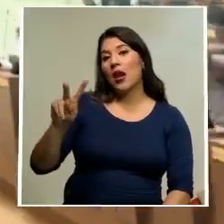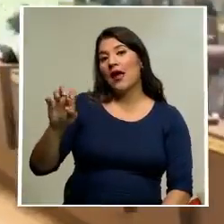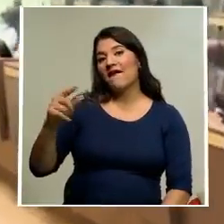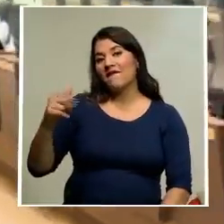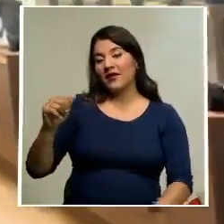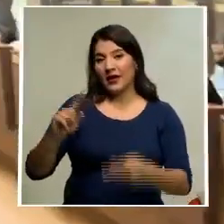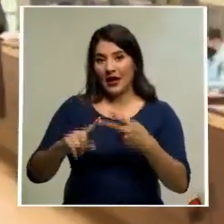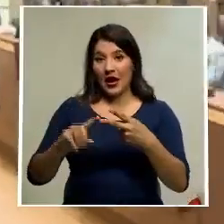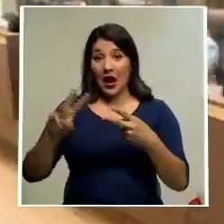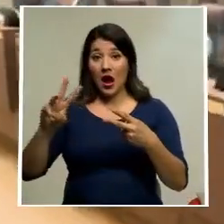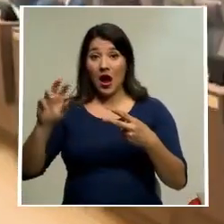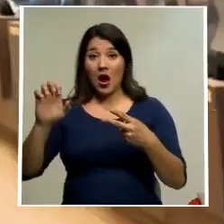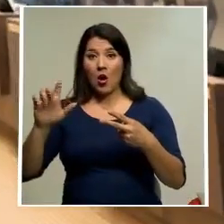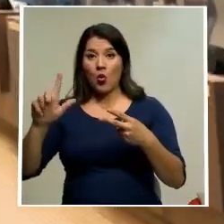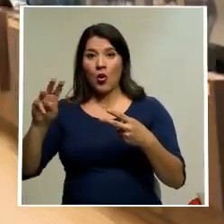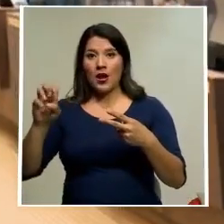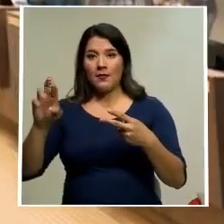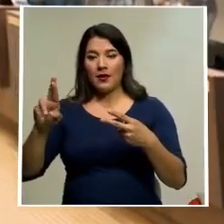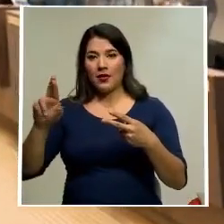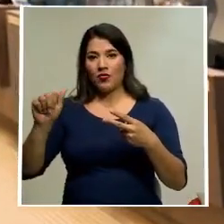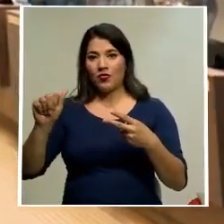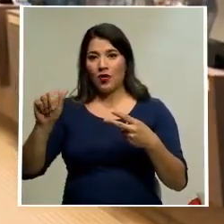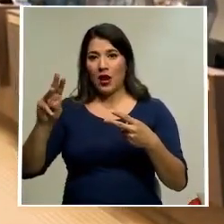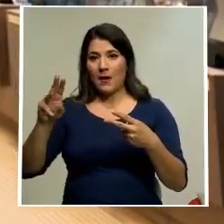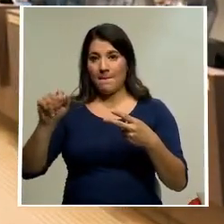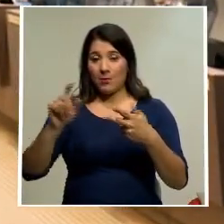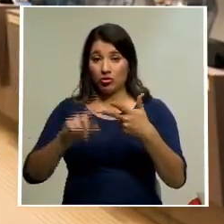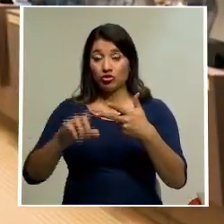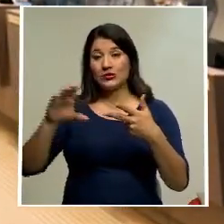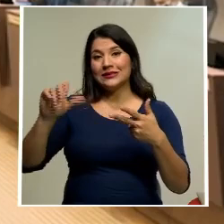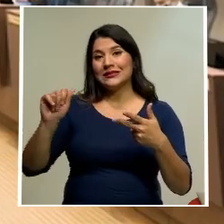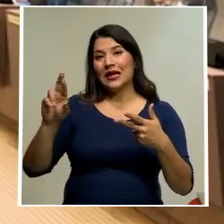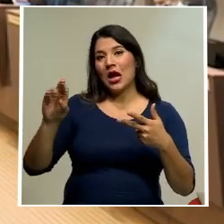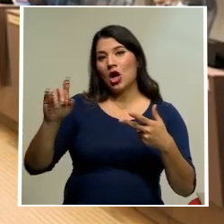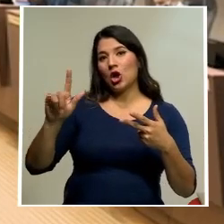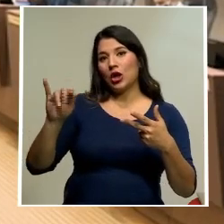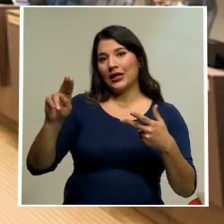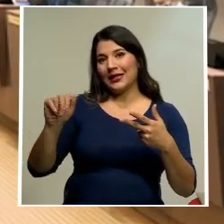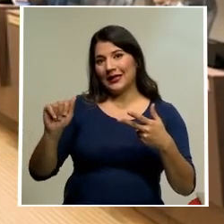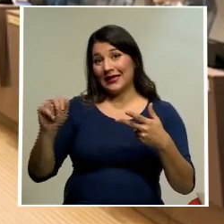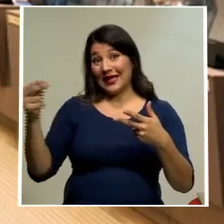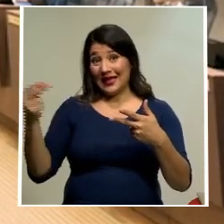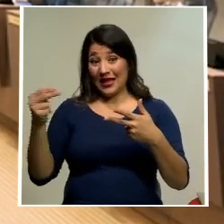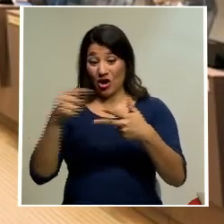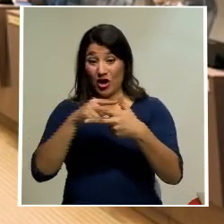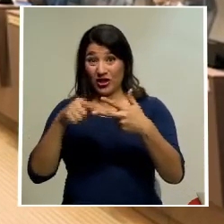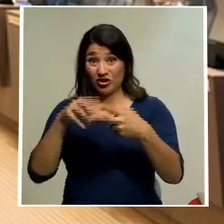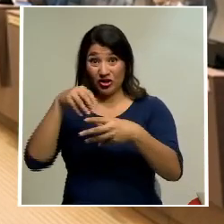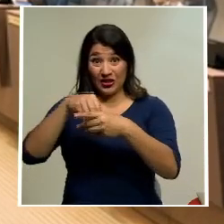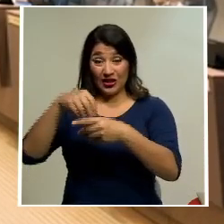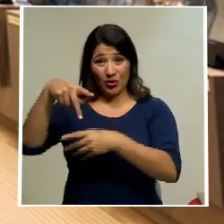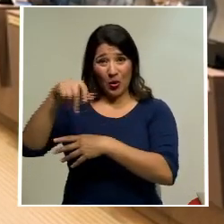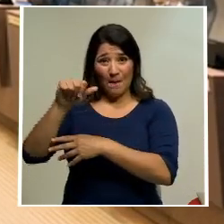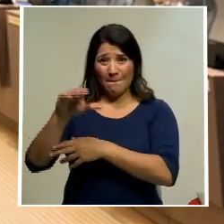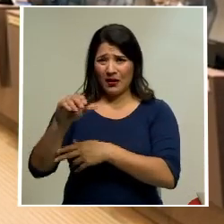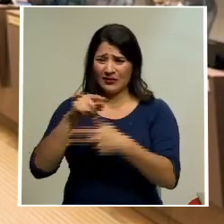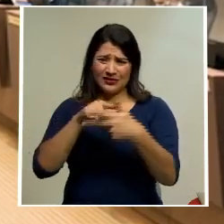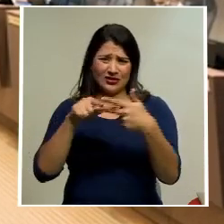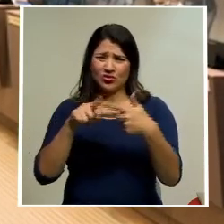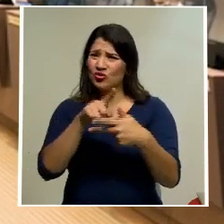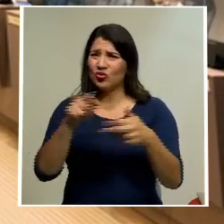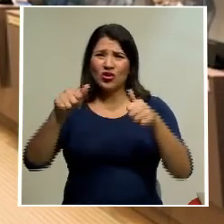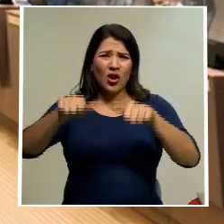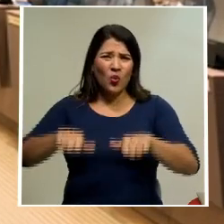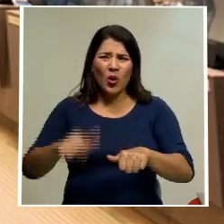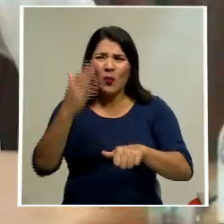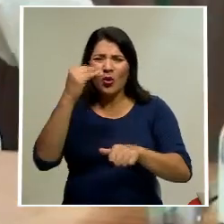y también la aspirante a la candidatura del PAC, Carolina Hidalgo, quienes señalan que nunca debió negociarse el tema de los derechos